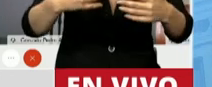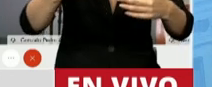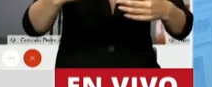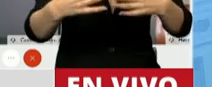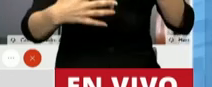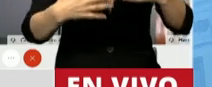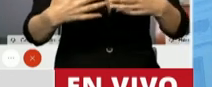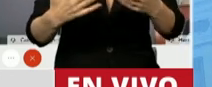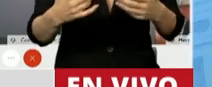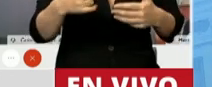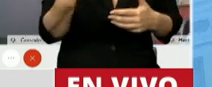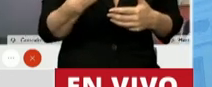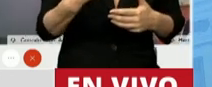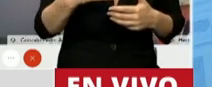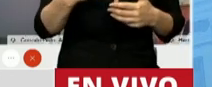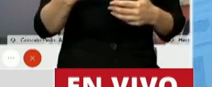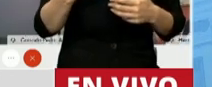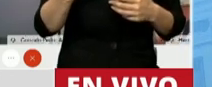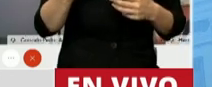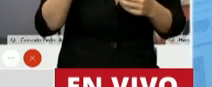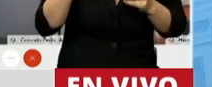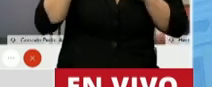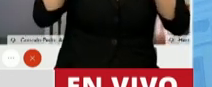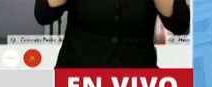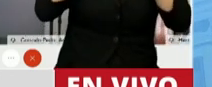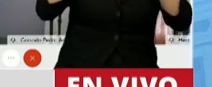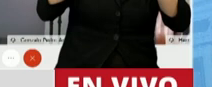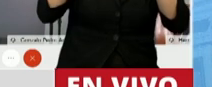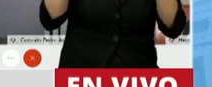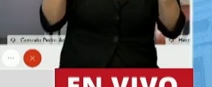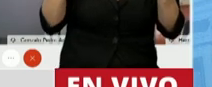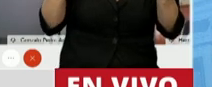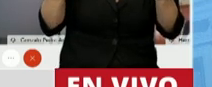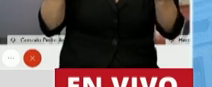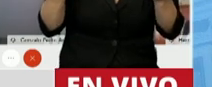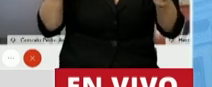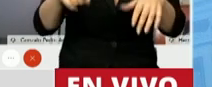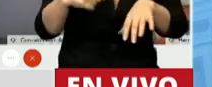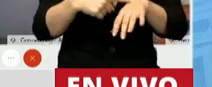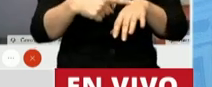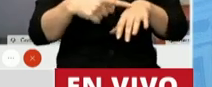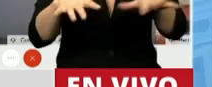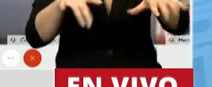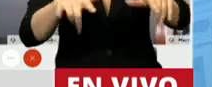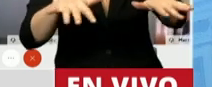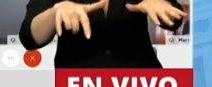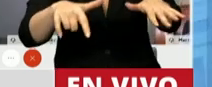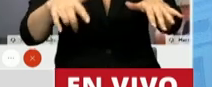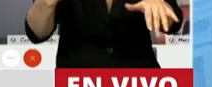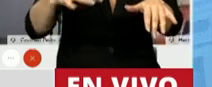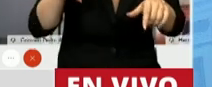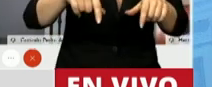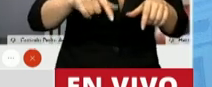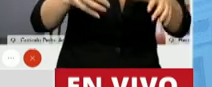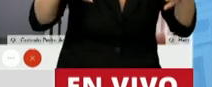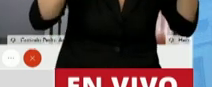Y eso nos debe llamar la atención. Justamente en momentos donde tendríamos que estar reunidos oficialistas